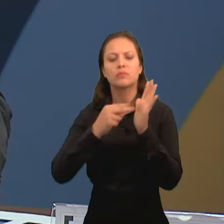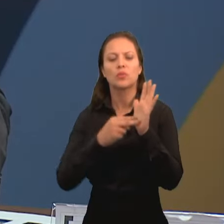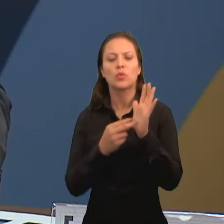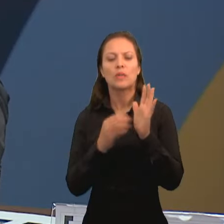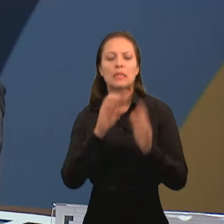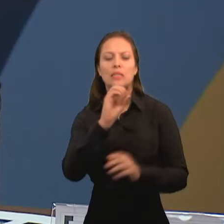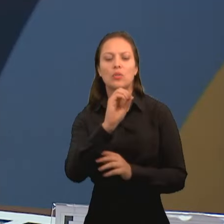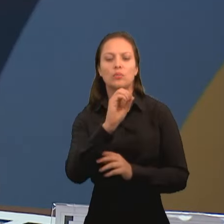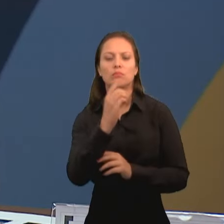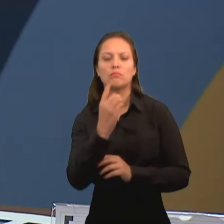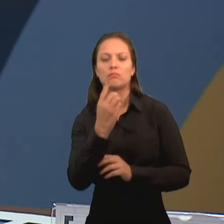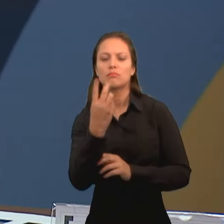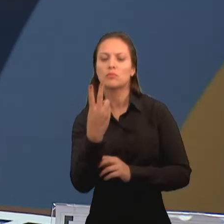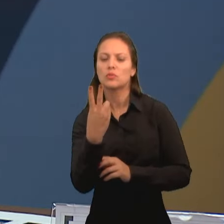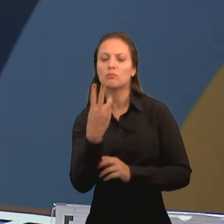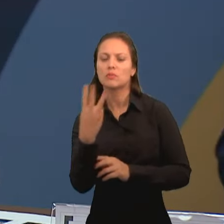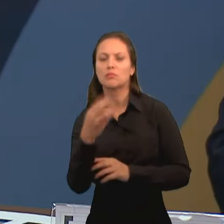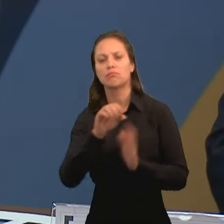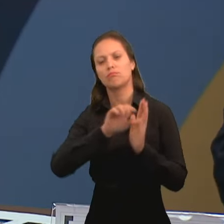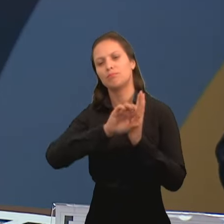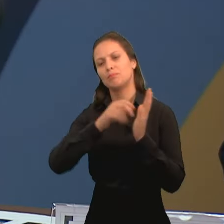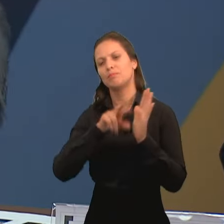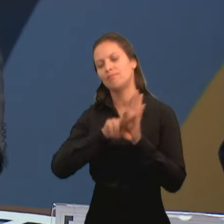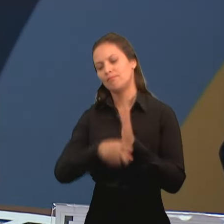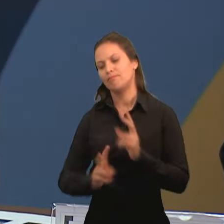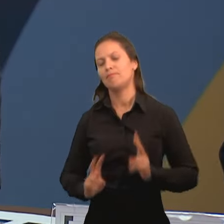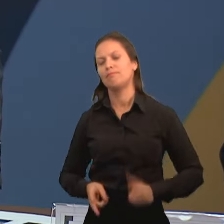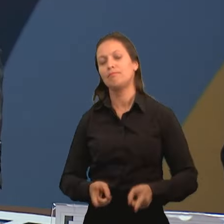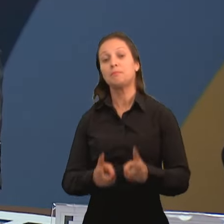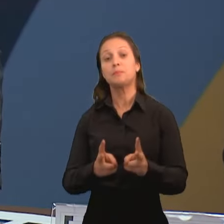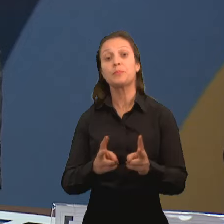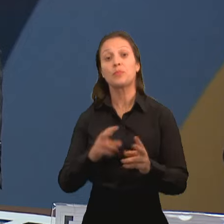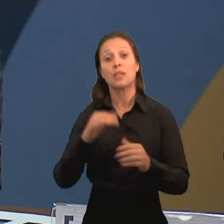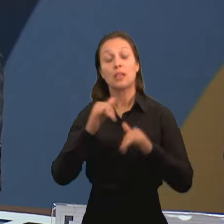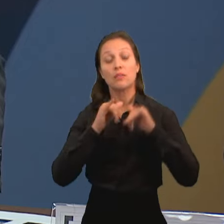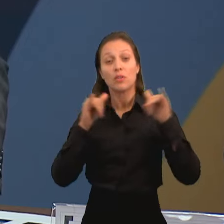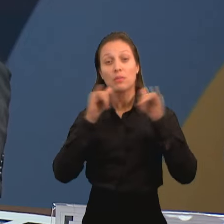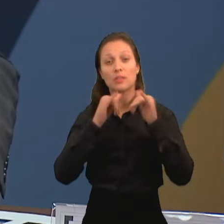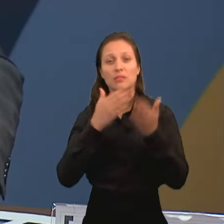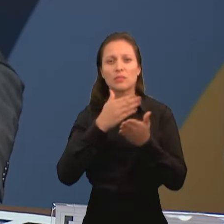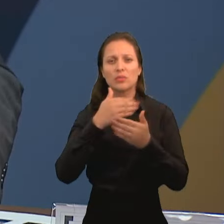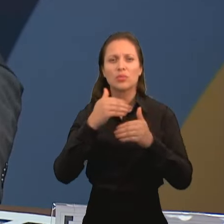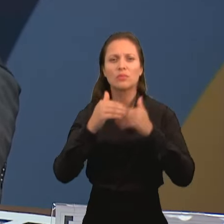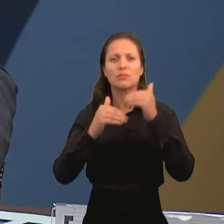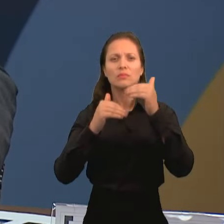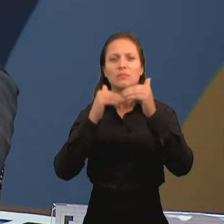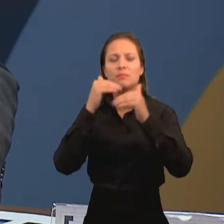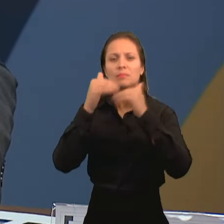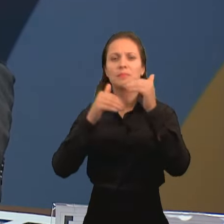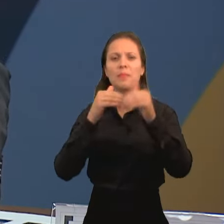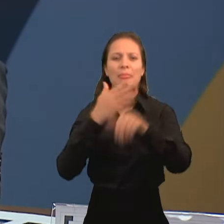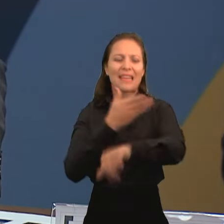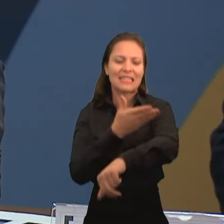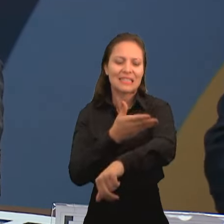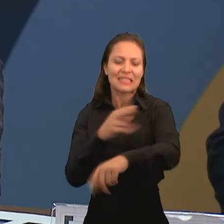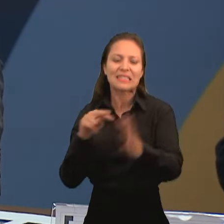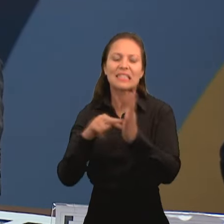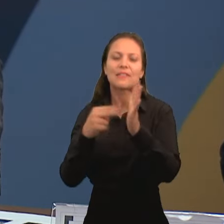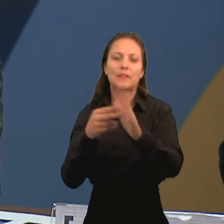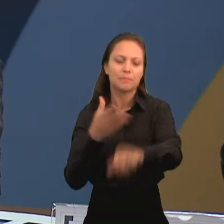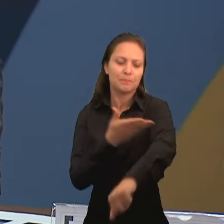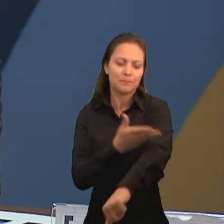0 o un 1, 2, 3, etcétera. Y a través de estos datos se podía hacer un proceso